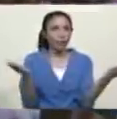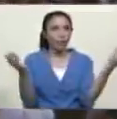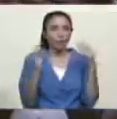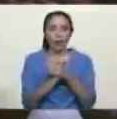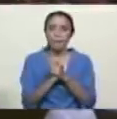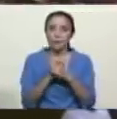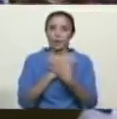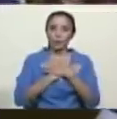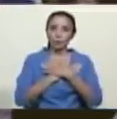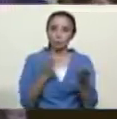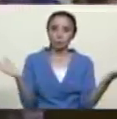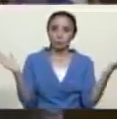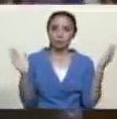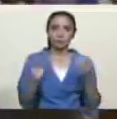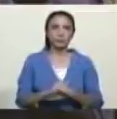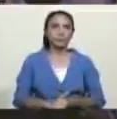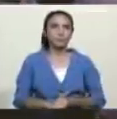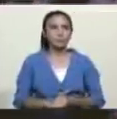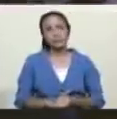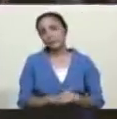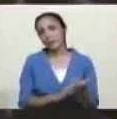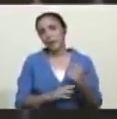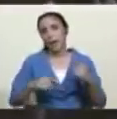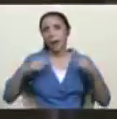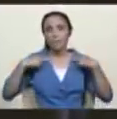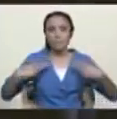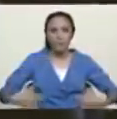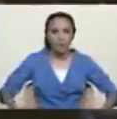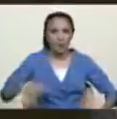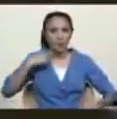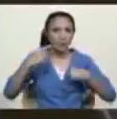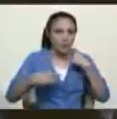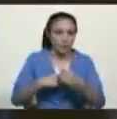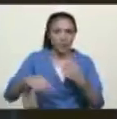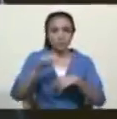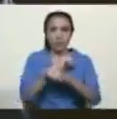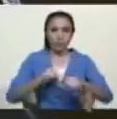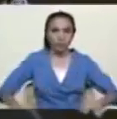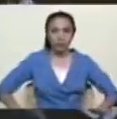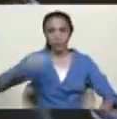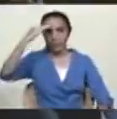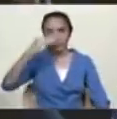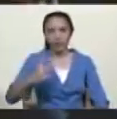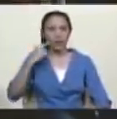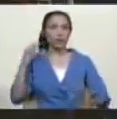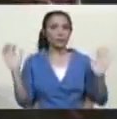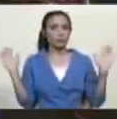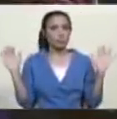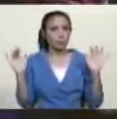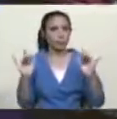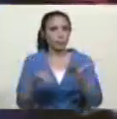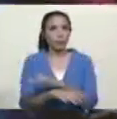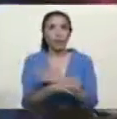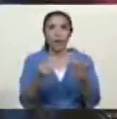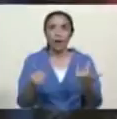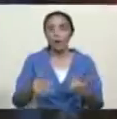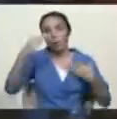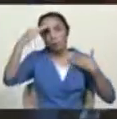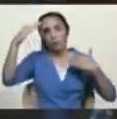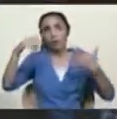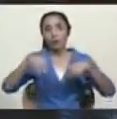camaradas, hermanos, hermanas, milicia, Fuerza Armada Nacional Bolivariana. Y vamos a hacer algo, vamos a mandarle